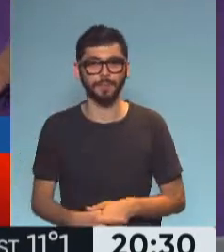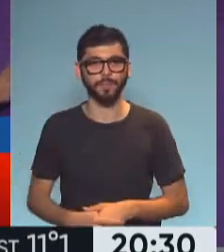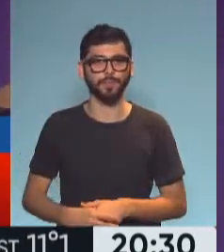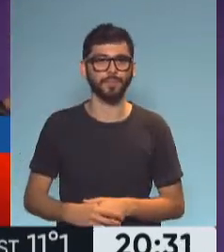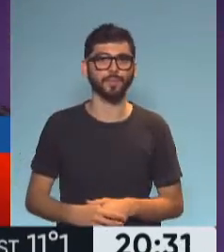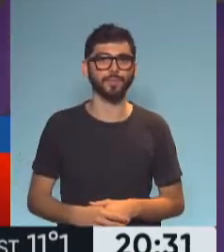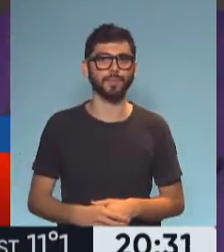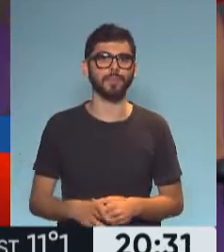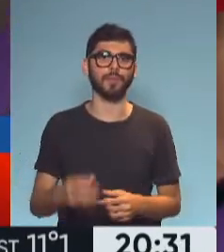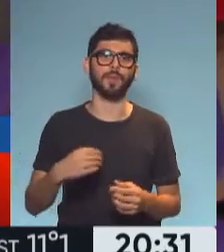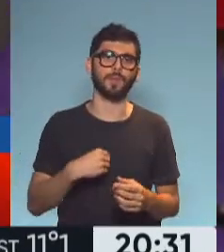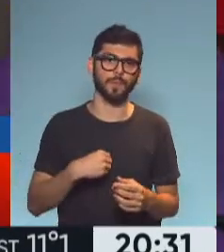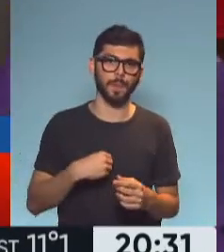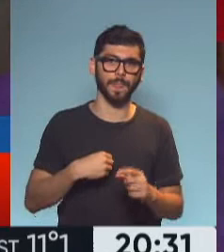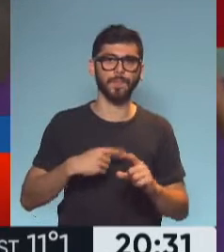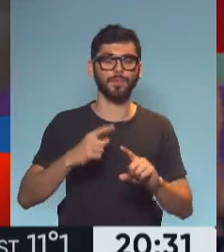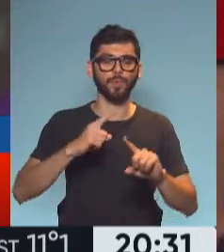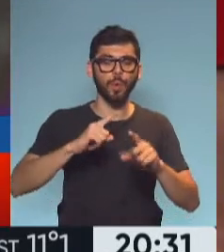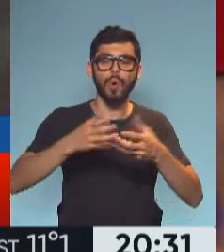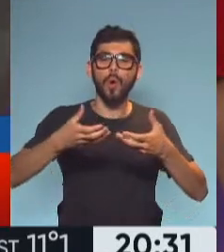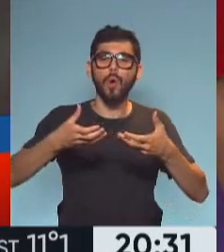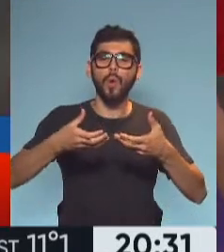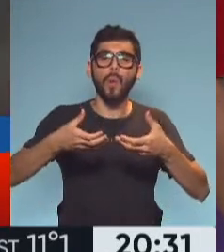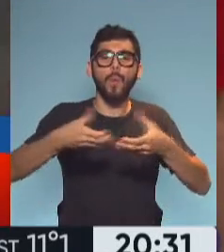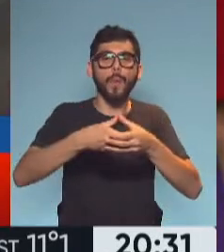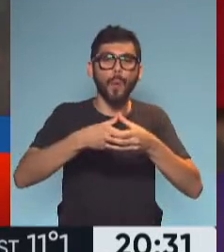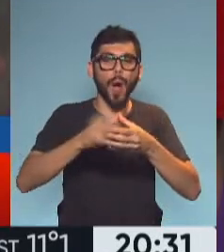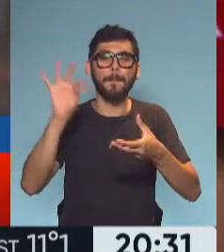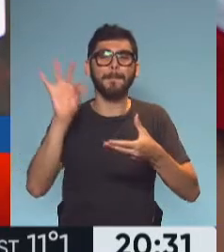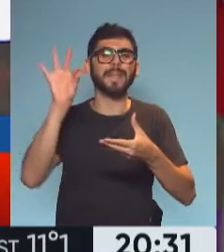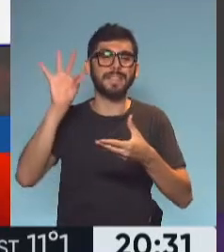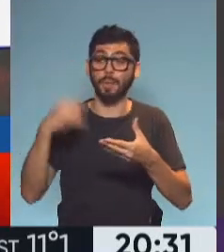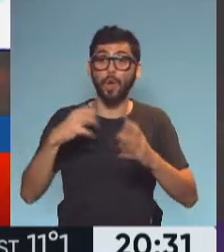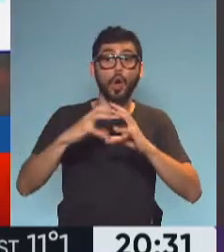estas son mis famosas burbujas pinchadas. ¿Sí? Yo de chiquito rompía globitos, pero ahora...